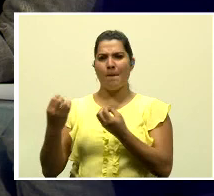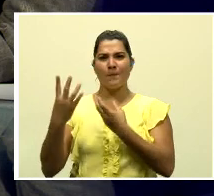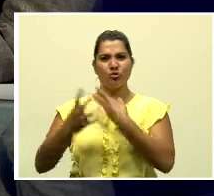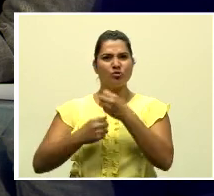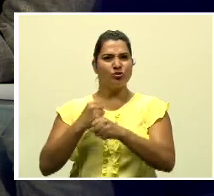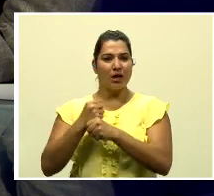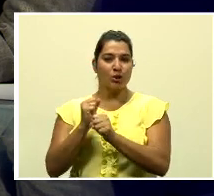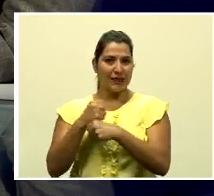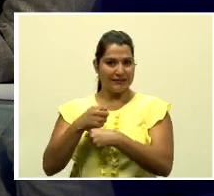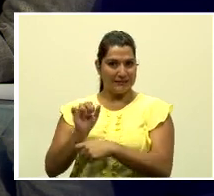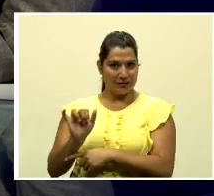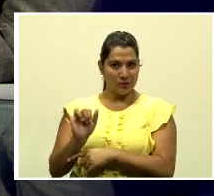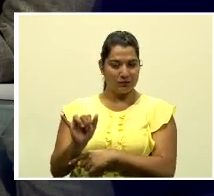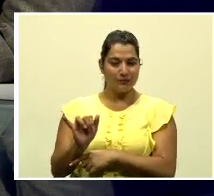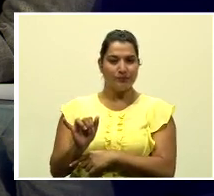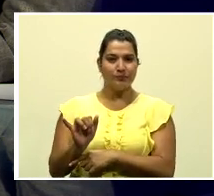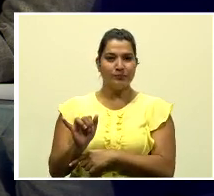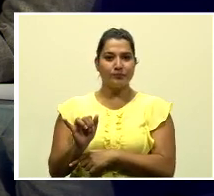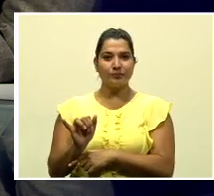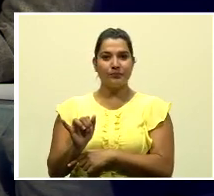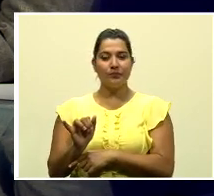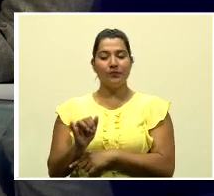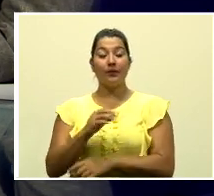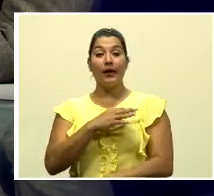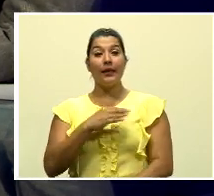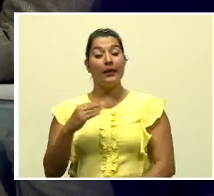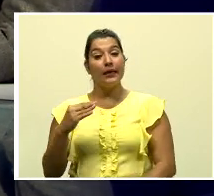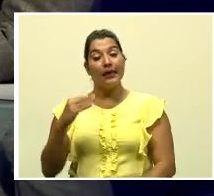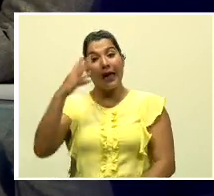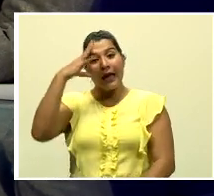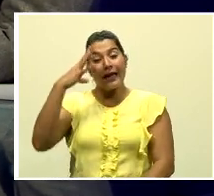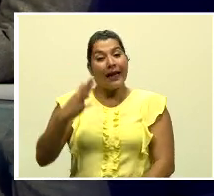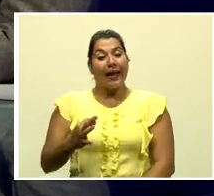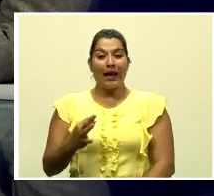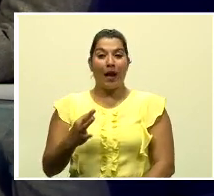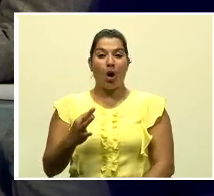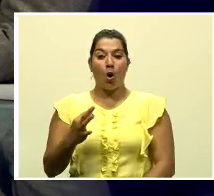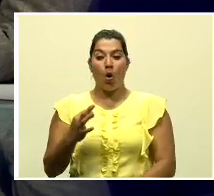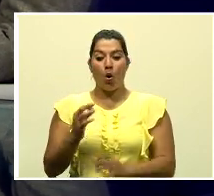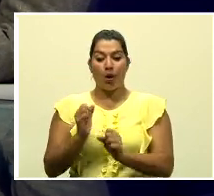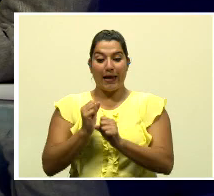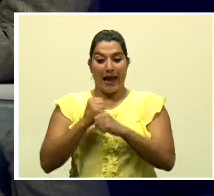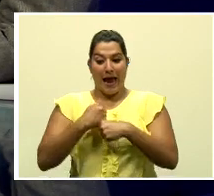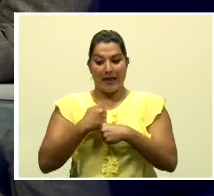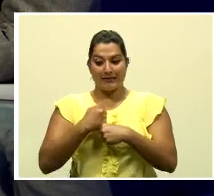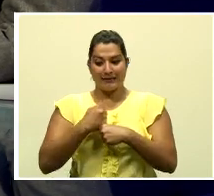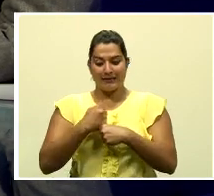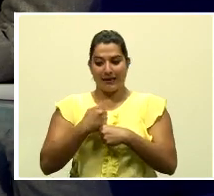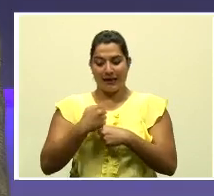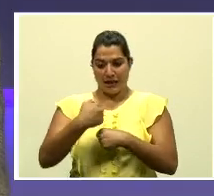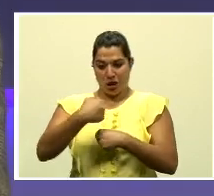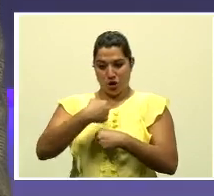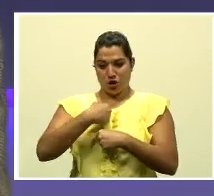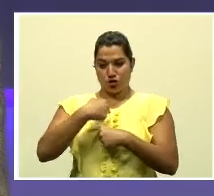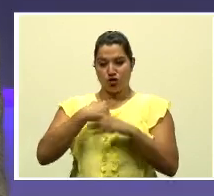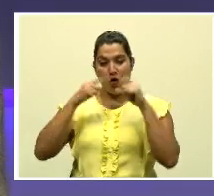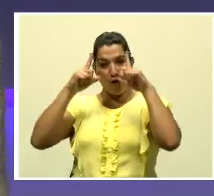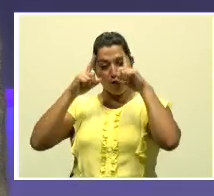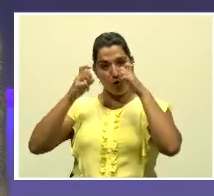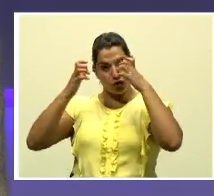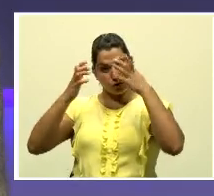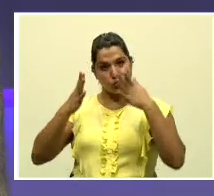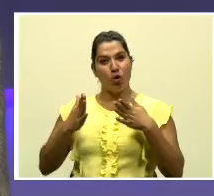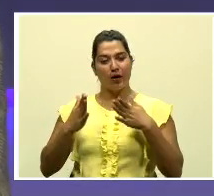años. Y creo que lo que me convierte en fotógrafo, o lo que convierte a alguien en fotógrafo, es